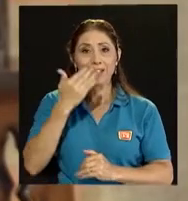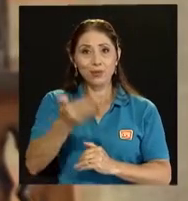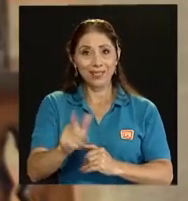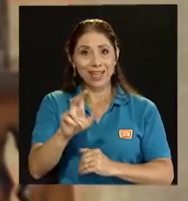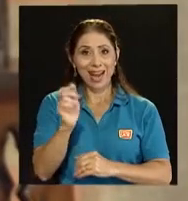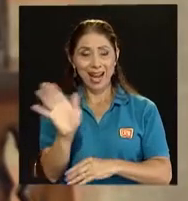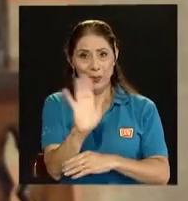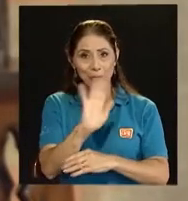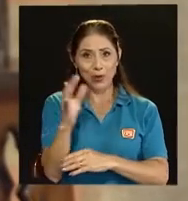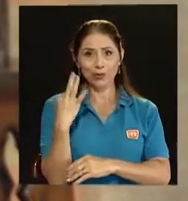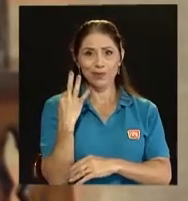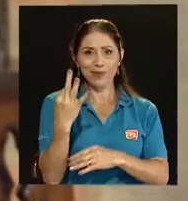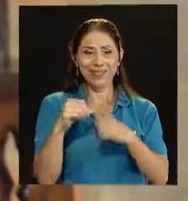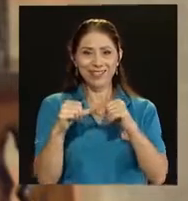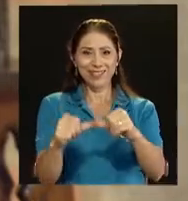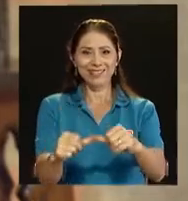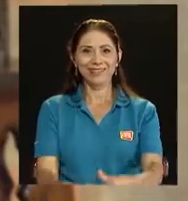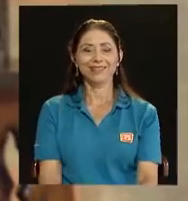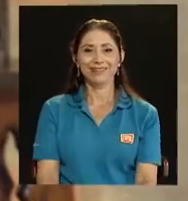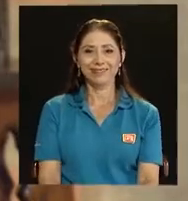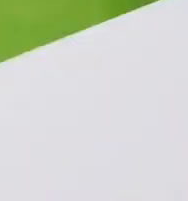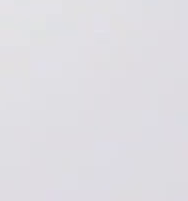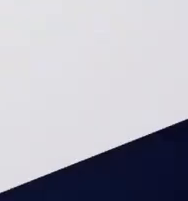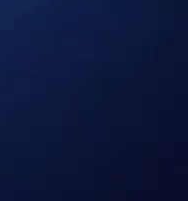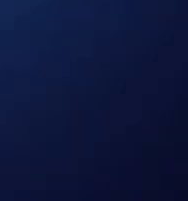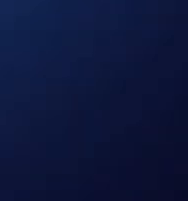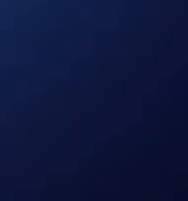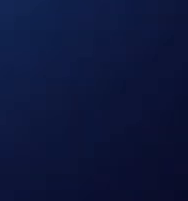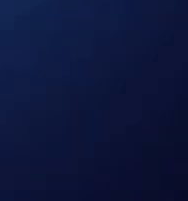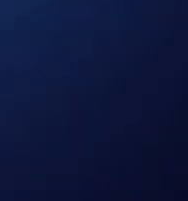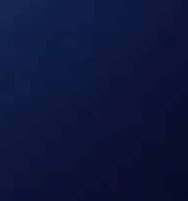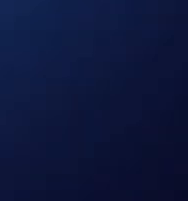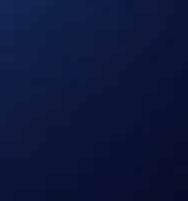nos invite a hacerlo. Regresamos.